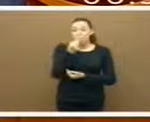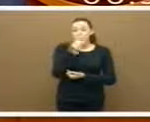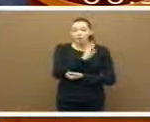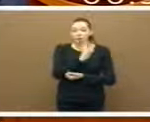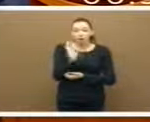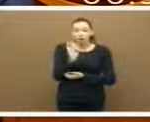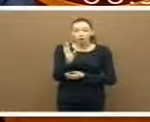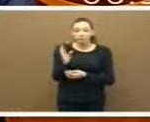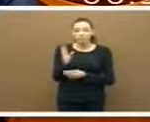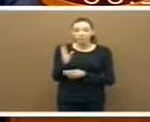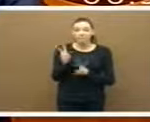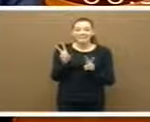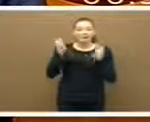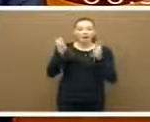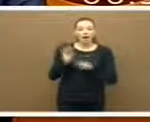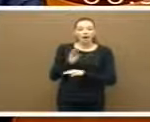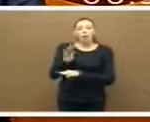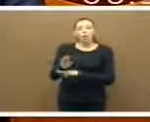que